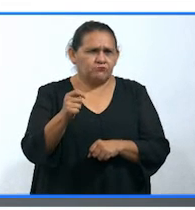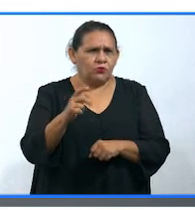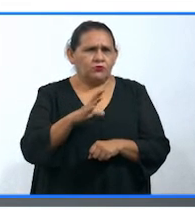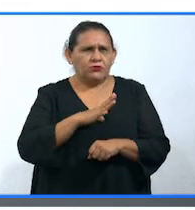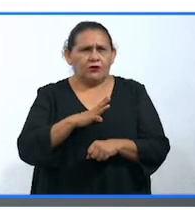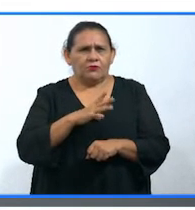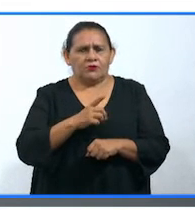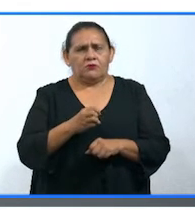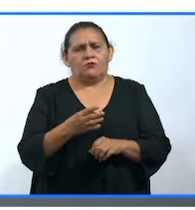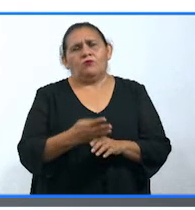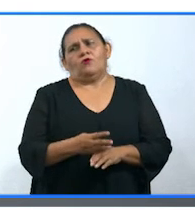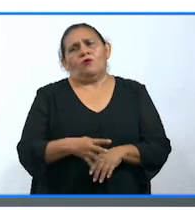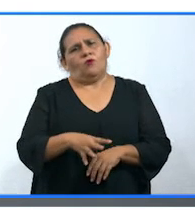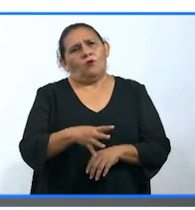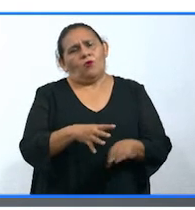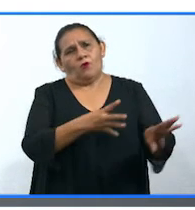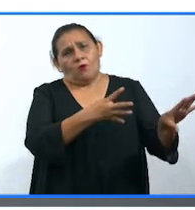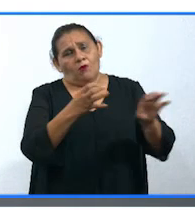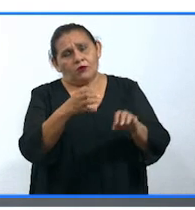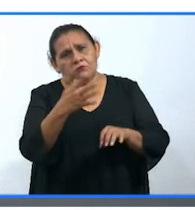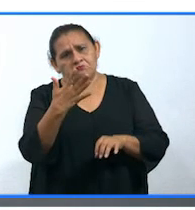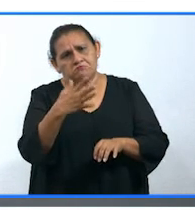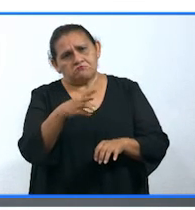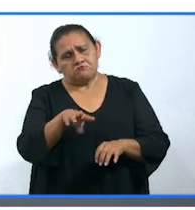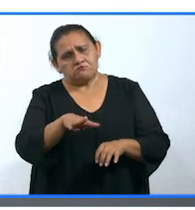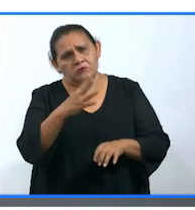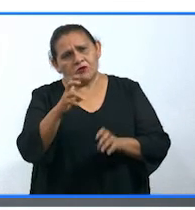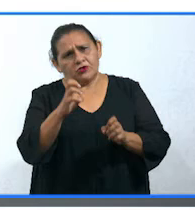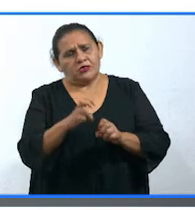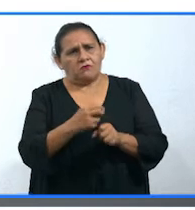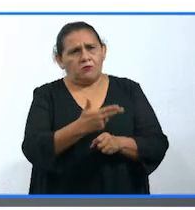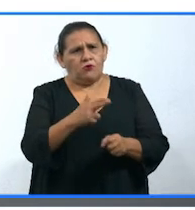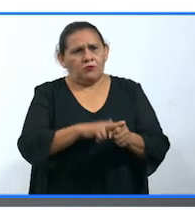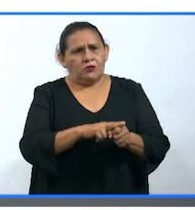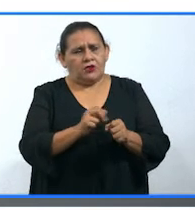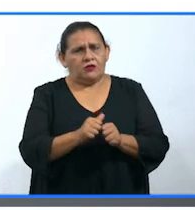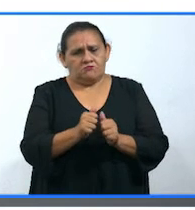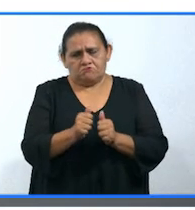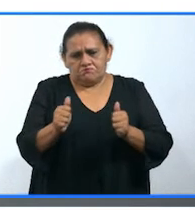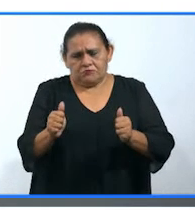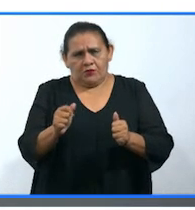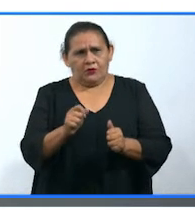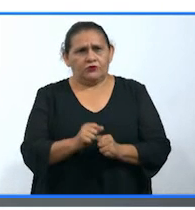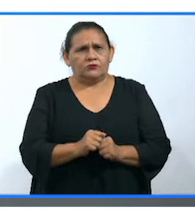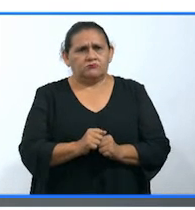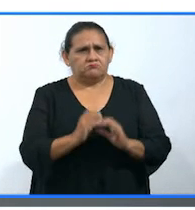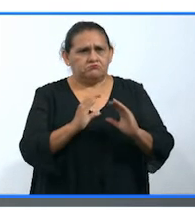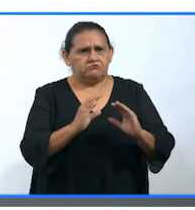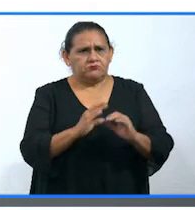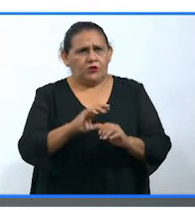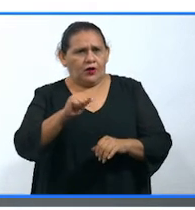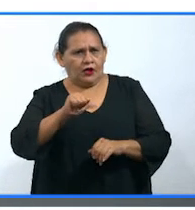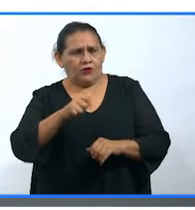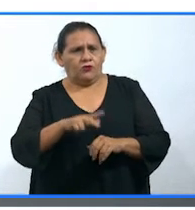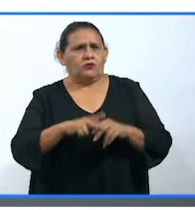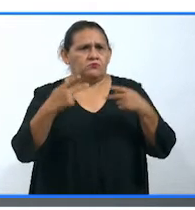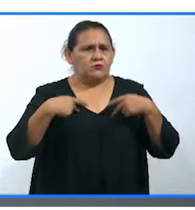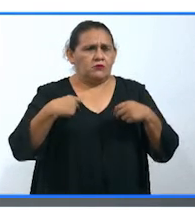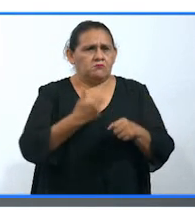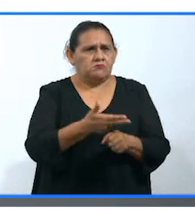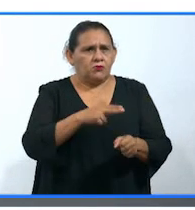mencionamos, 414 de los casos positivos están en hospitales públicos y en aislamiento total. Hay otros pacientes